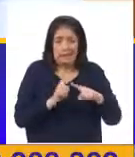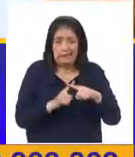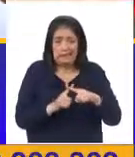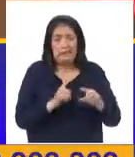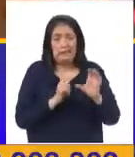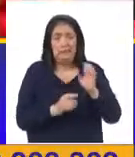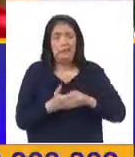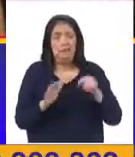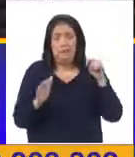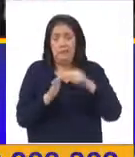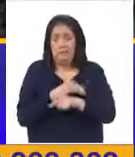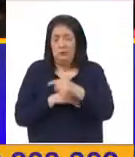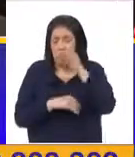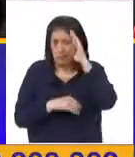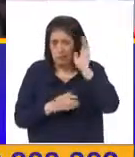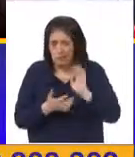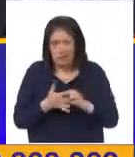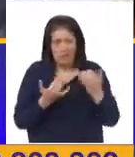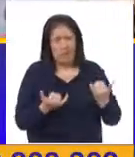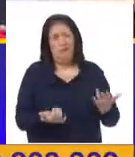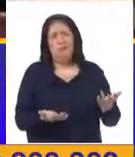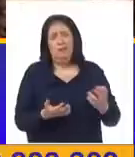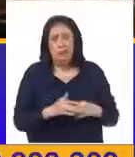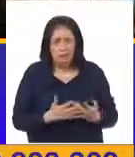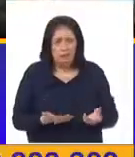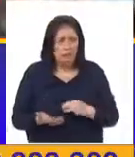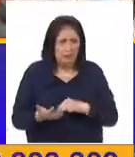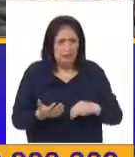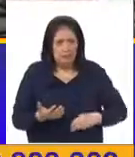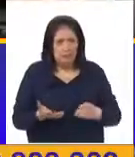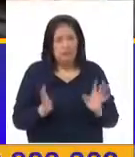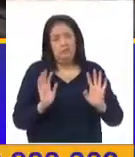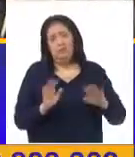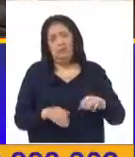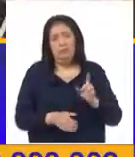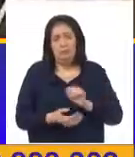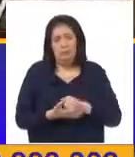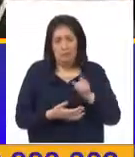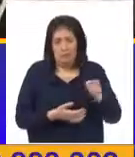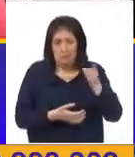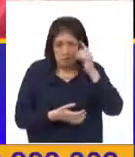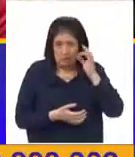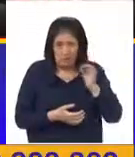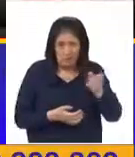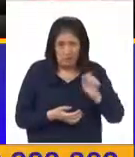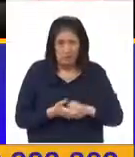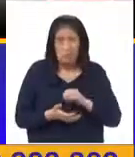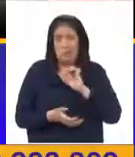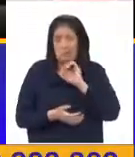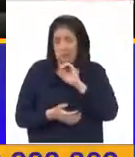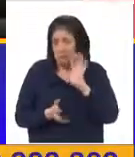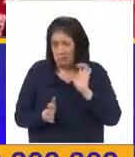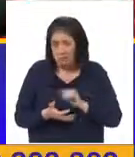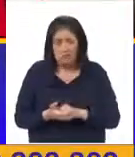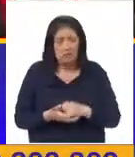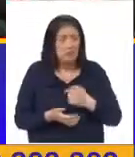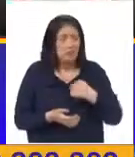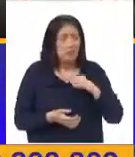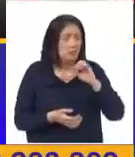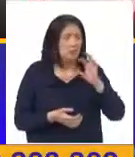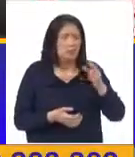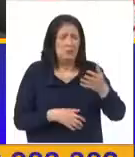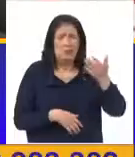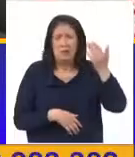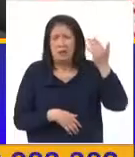60. Ahora es canciller, ¿no? No puede ser. Y encima, con los conceptos que cree, ellos justifican diciendo, lo dijo